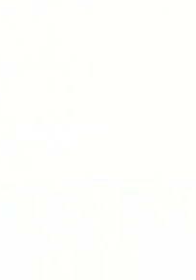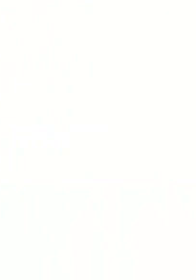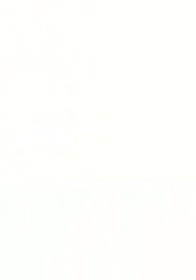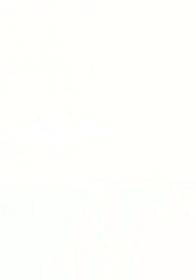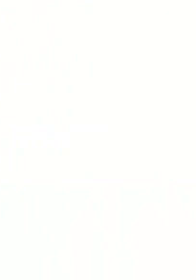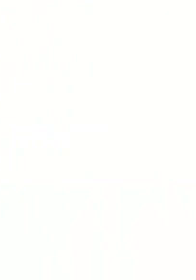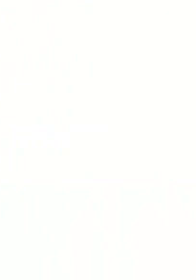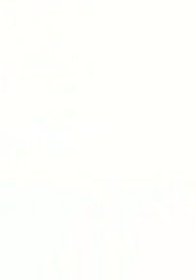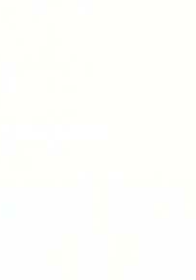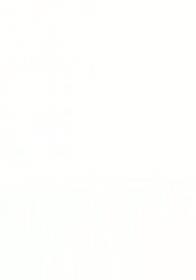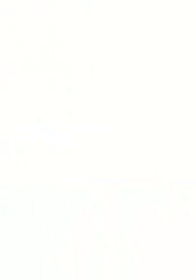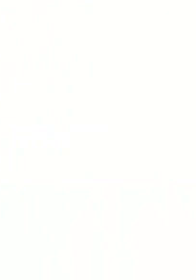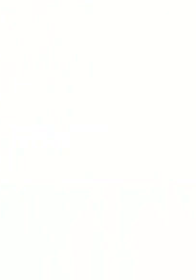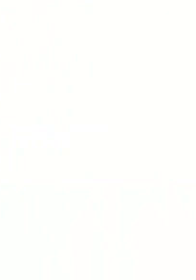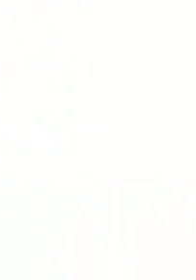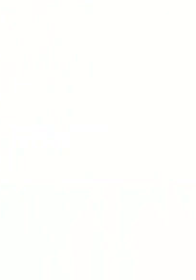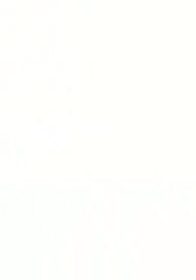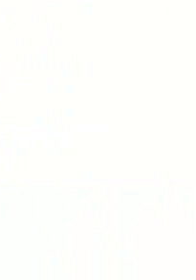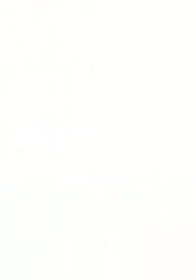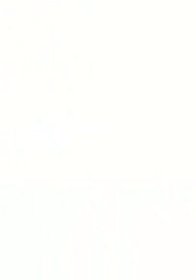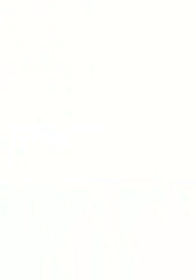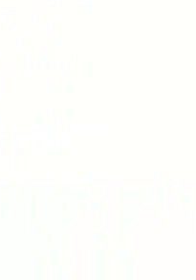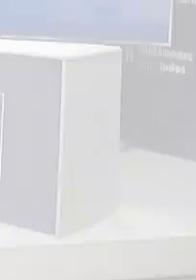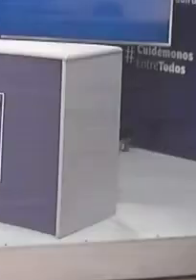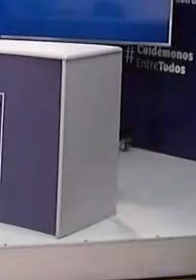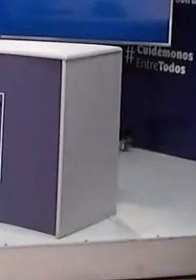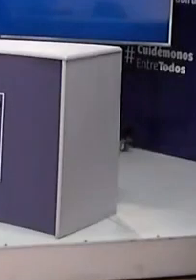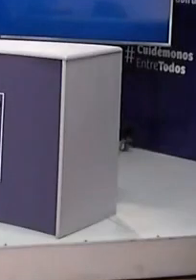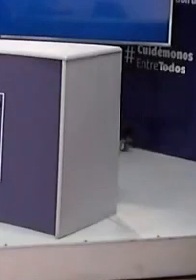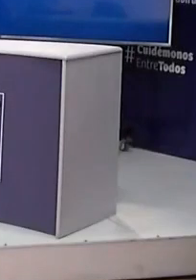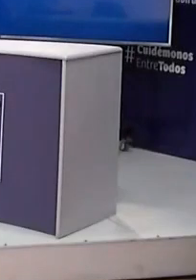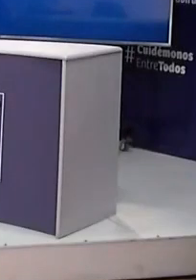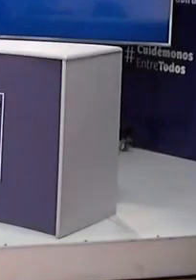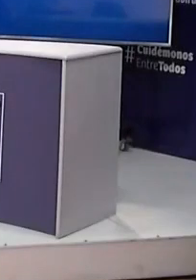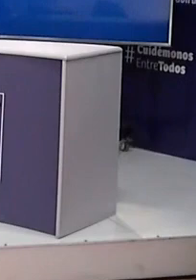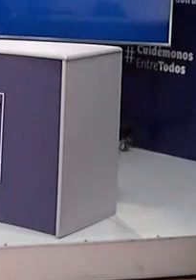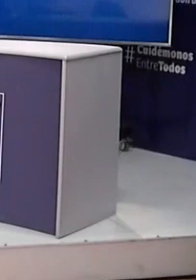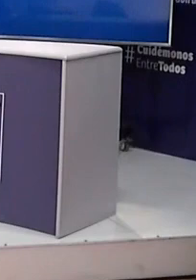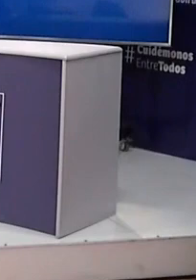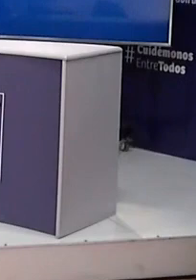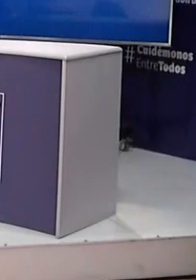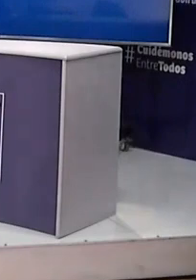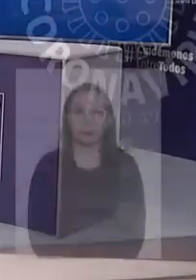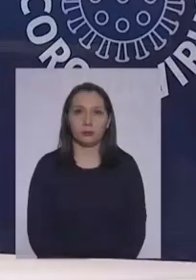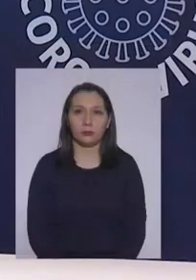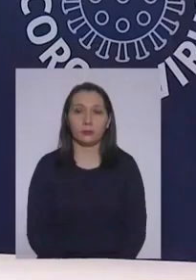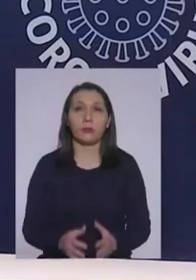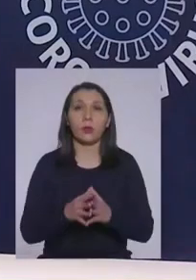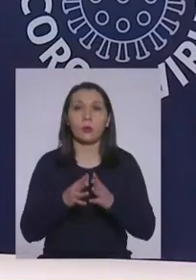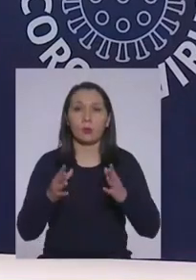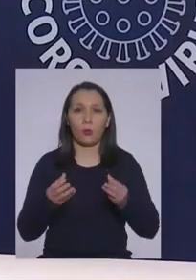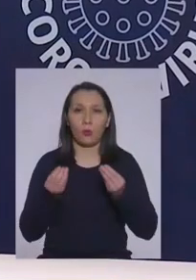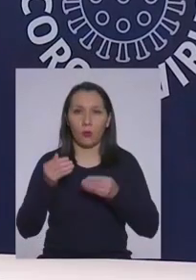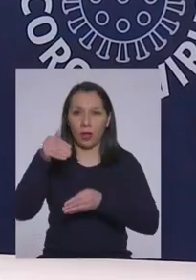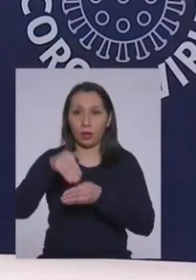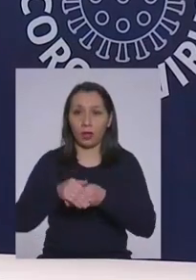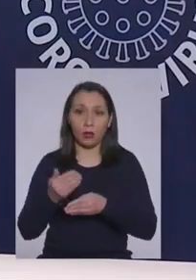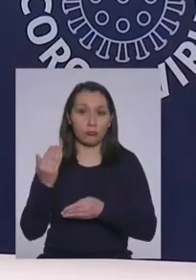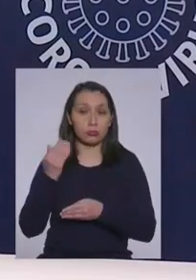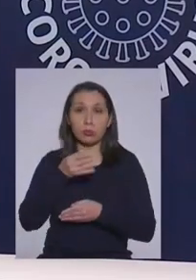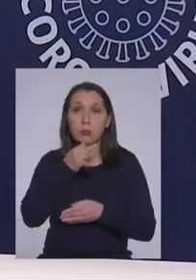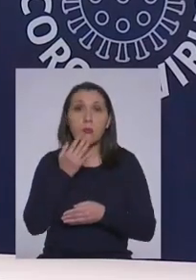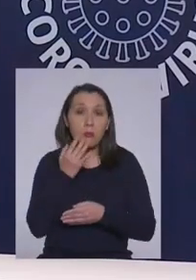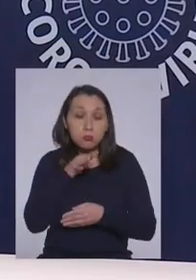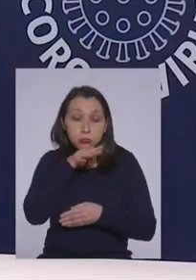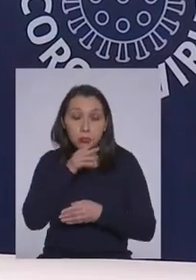2:04 y ya vemos la tradicional imagen respecto de un nuevo balance por parte de las autoridades sanitarias y de salud.